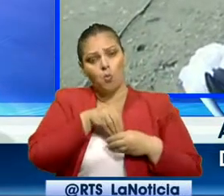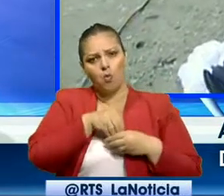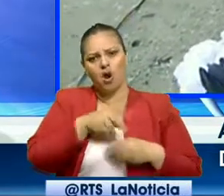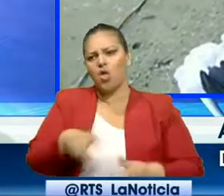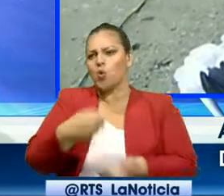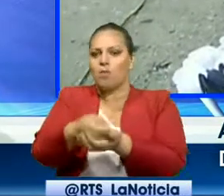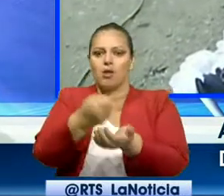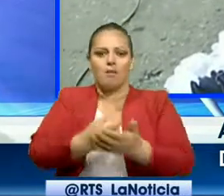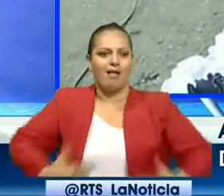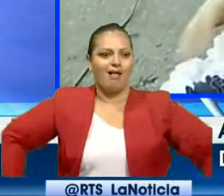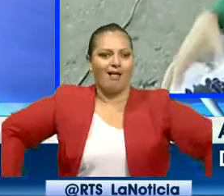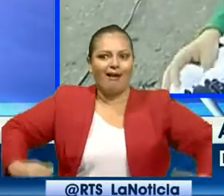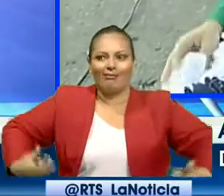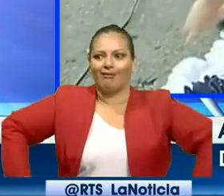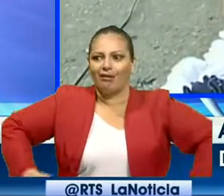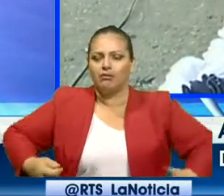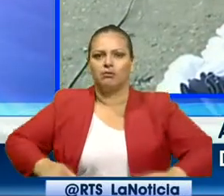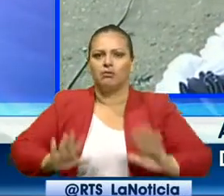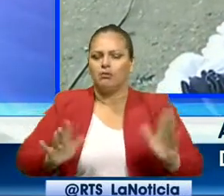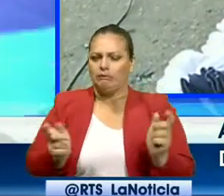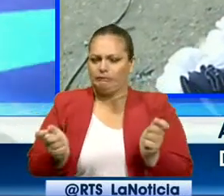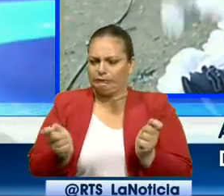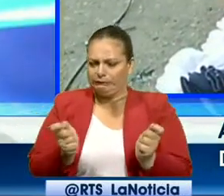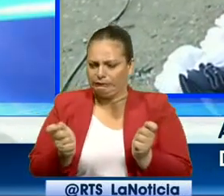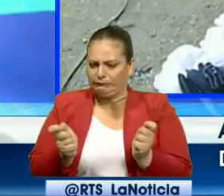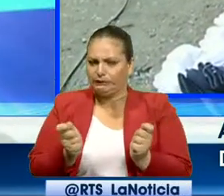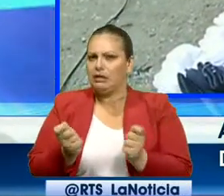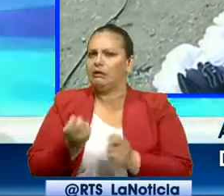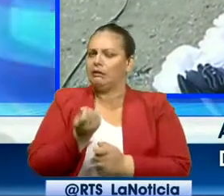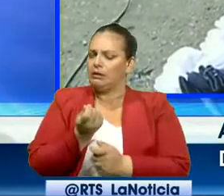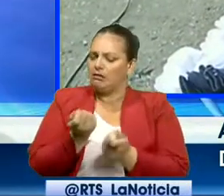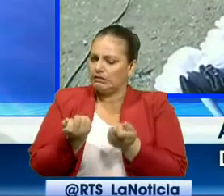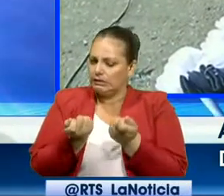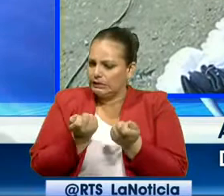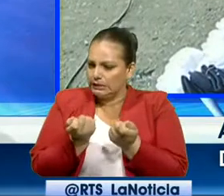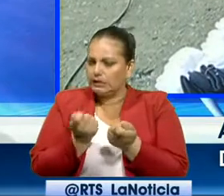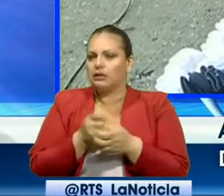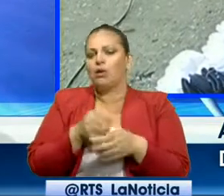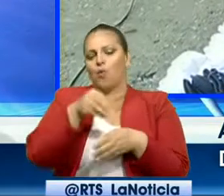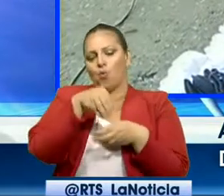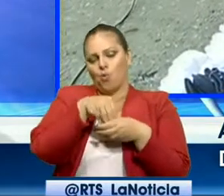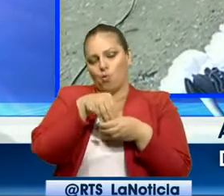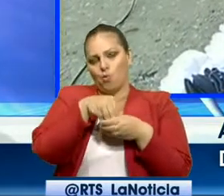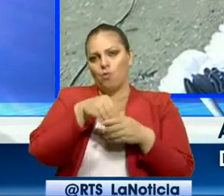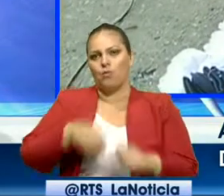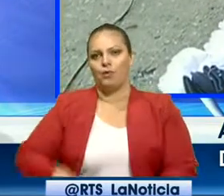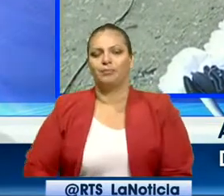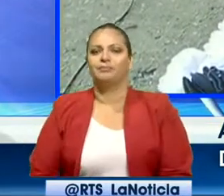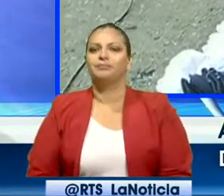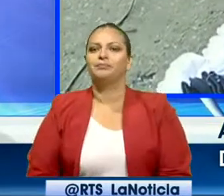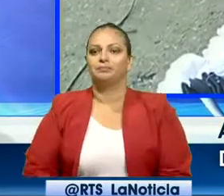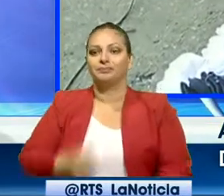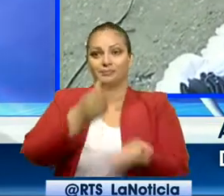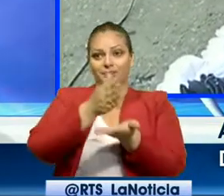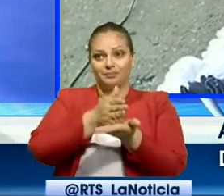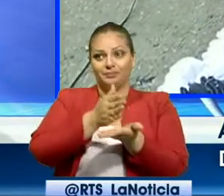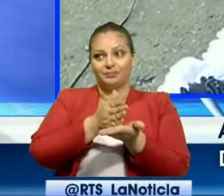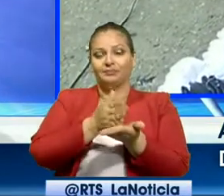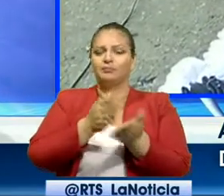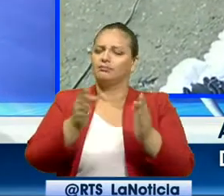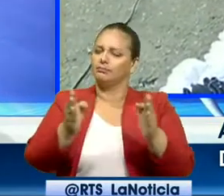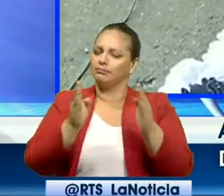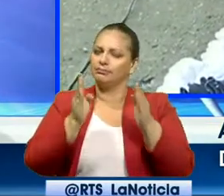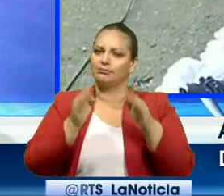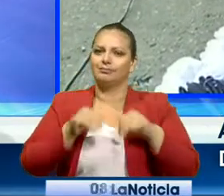una manera de economizar bueno nos tenemos que era una pausa comercial pero no se no se despeje de nosotros porque al regresar que tendremos